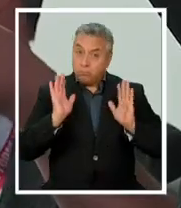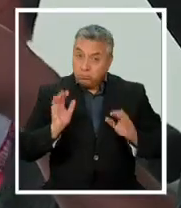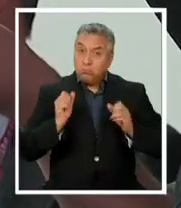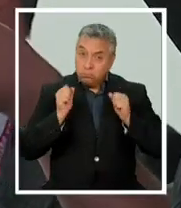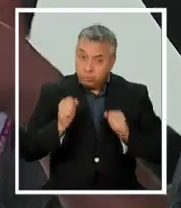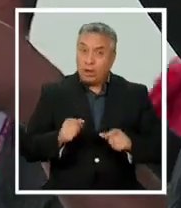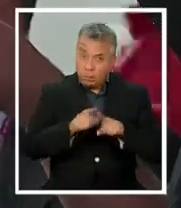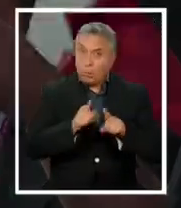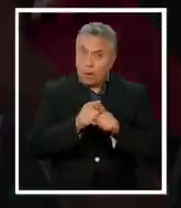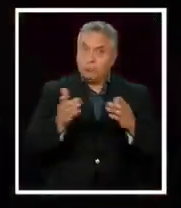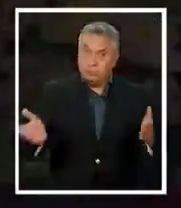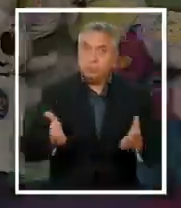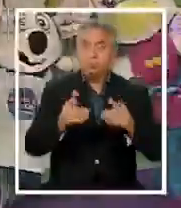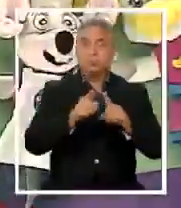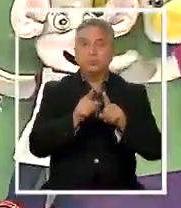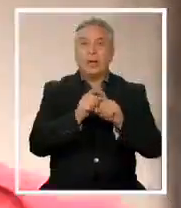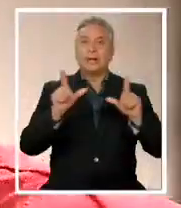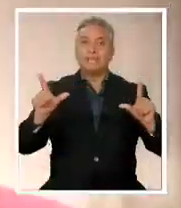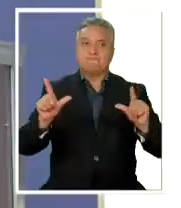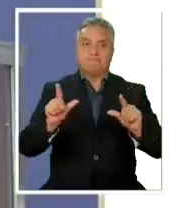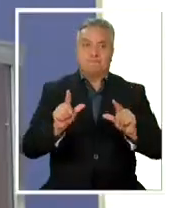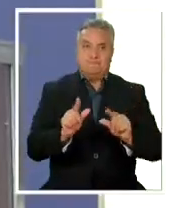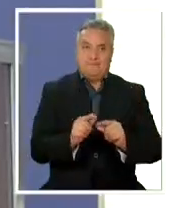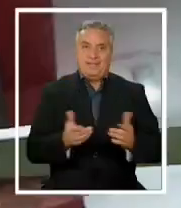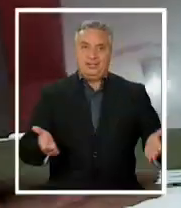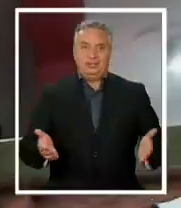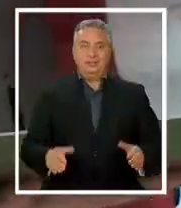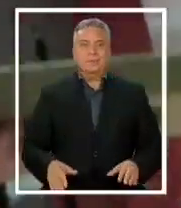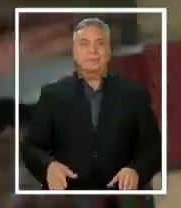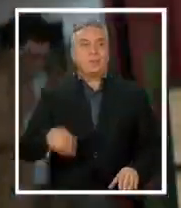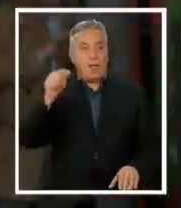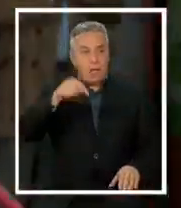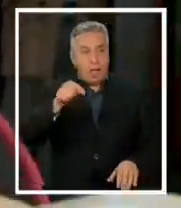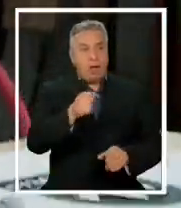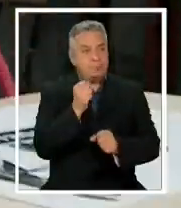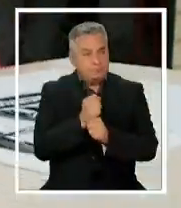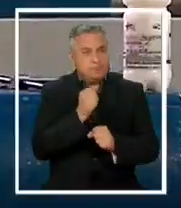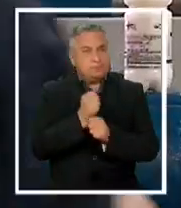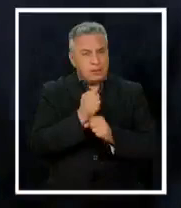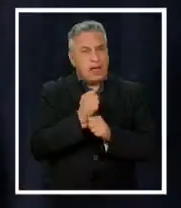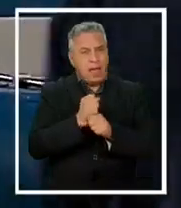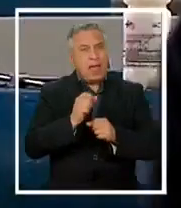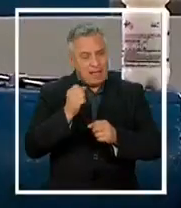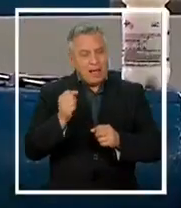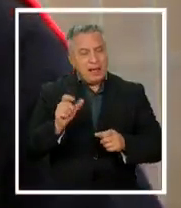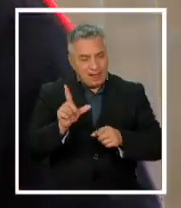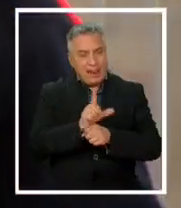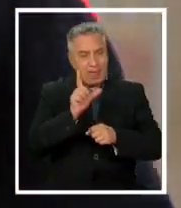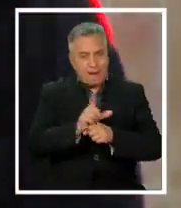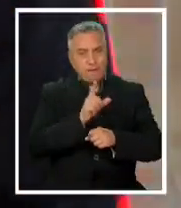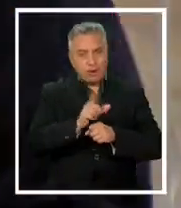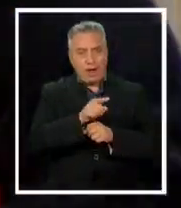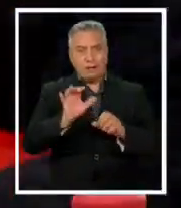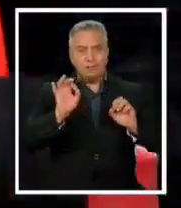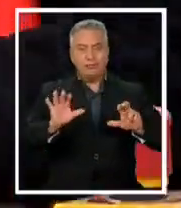justamente para que esto ocurra y se reduzcan las brechas. Son los desafíos del mercado laboral que se esconden tras el 7,8% de